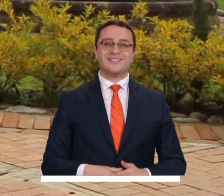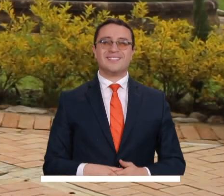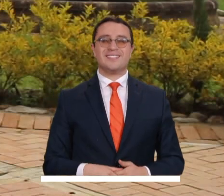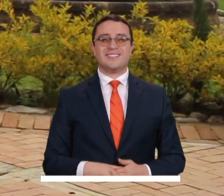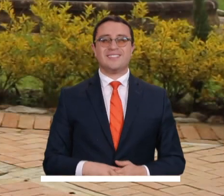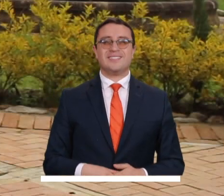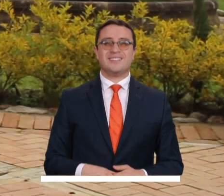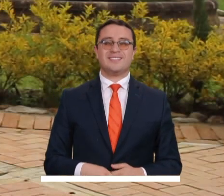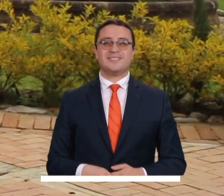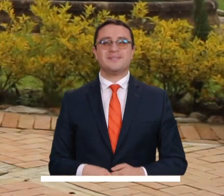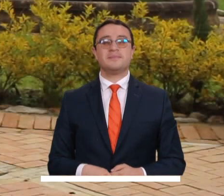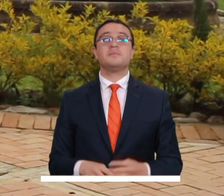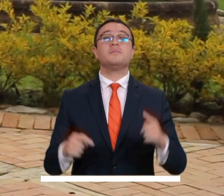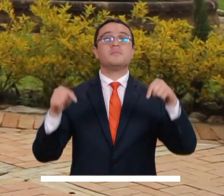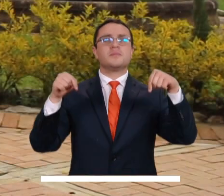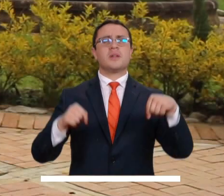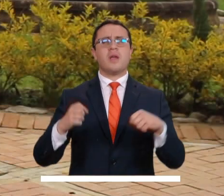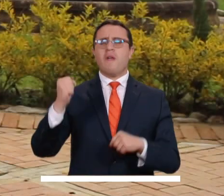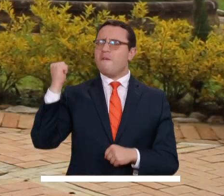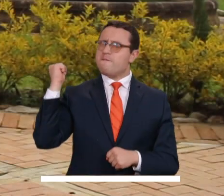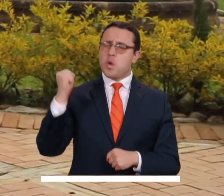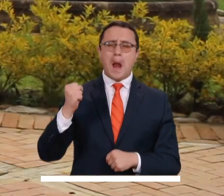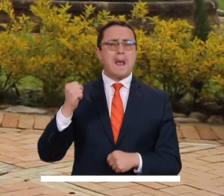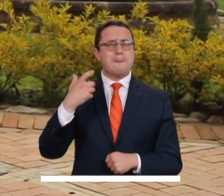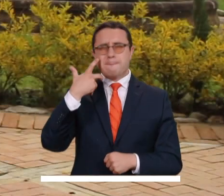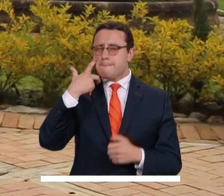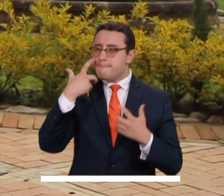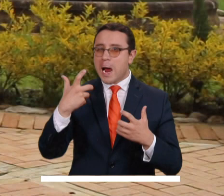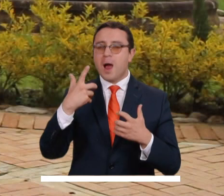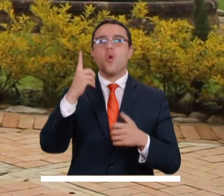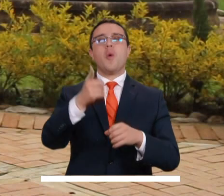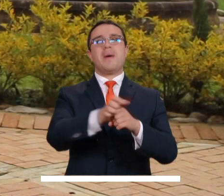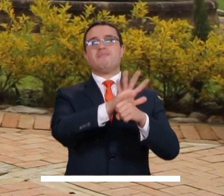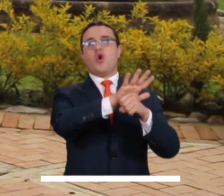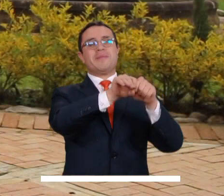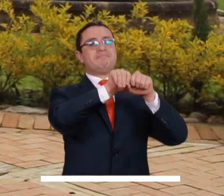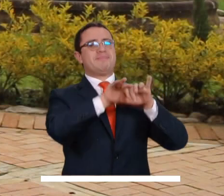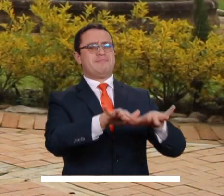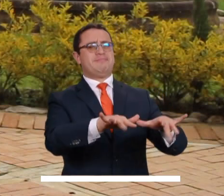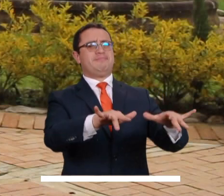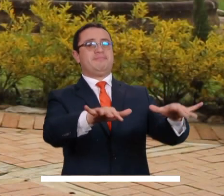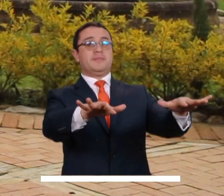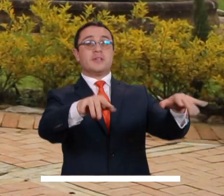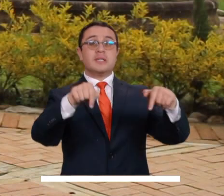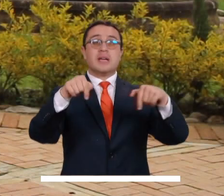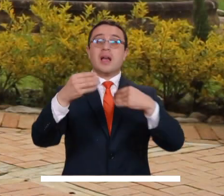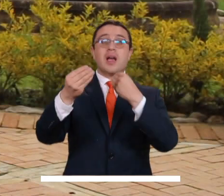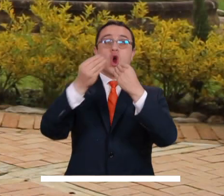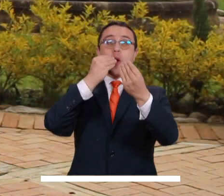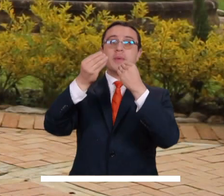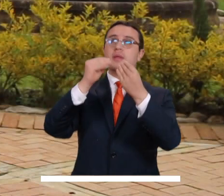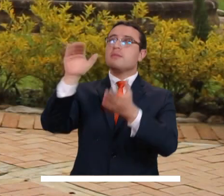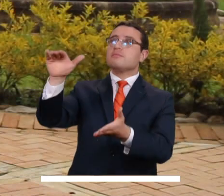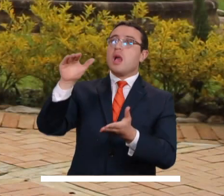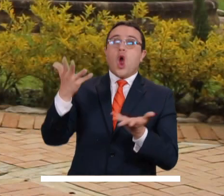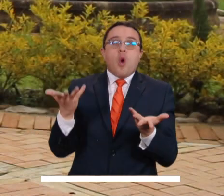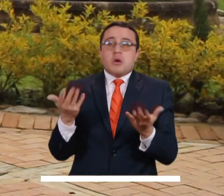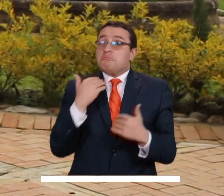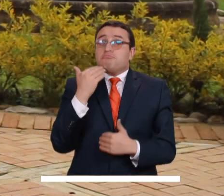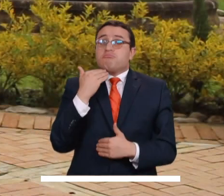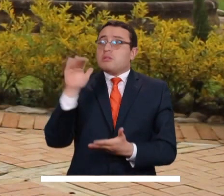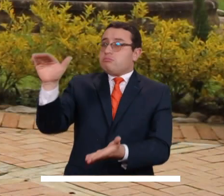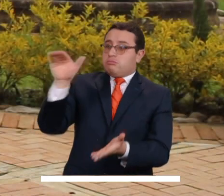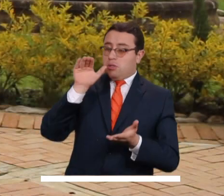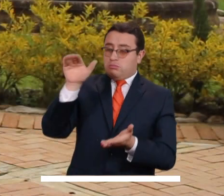más fuerte que nos ha tocado a nosotros fue lo del COVID, que realmente nos llegaba alimentos, no sé cómo, pero